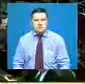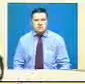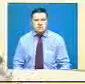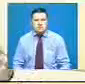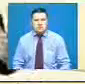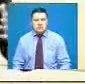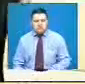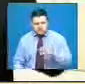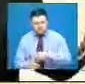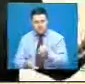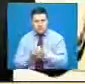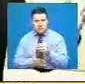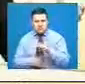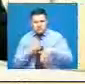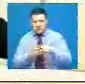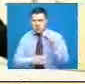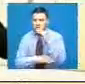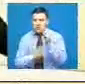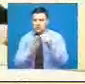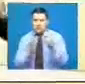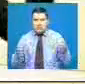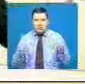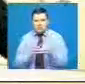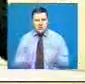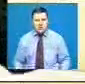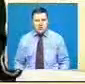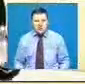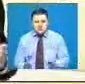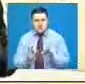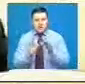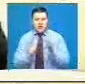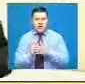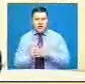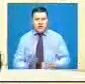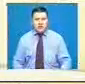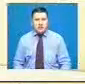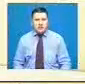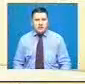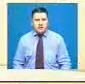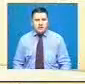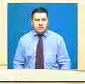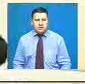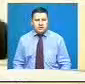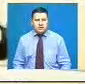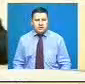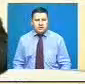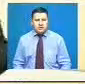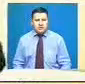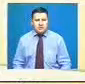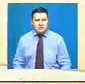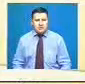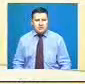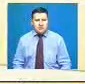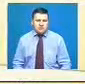Como también ayuda el que el país hoy tenga la calificación triple B, la más alta de toda su historia, para acceder al financiamiento internacional en